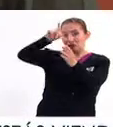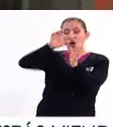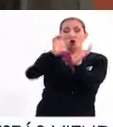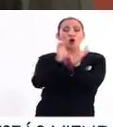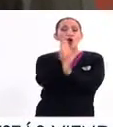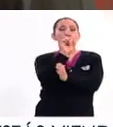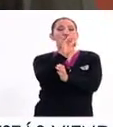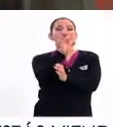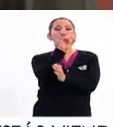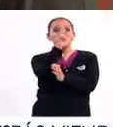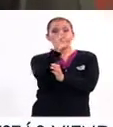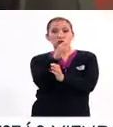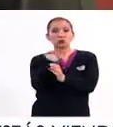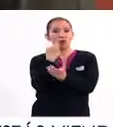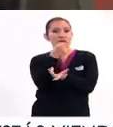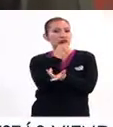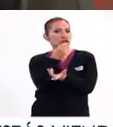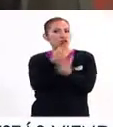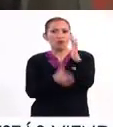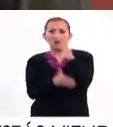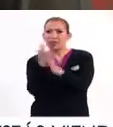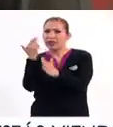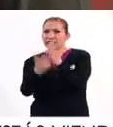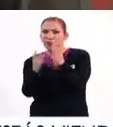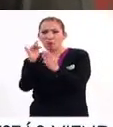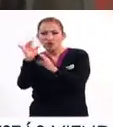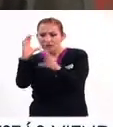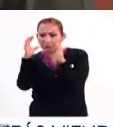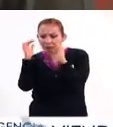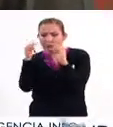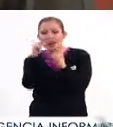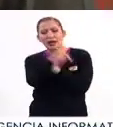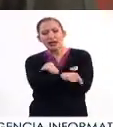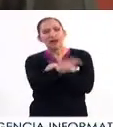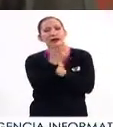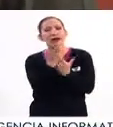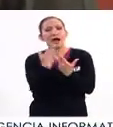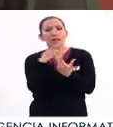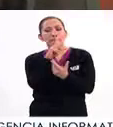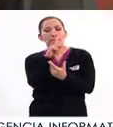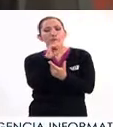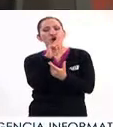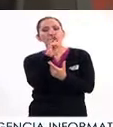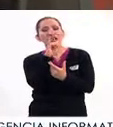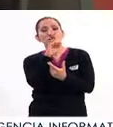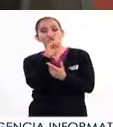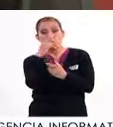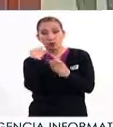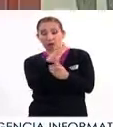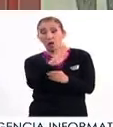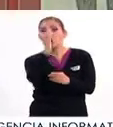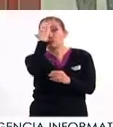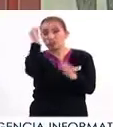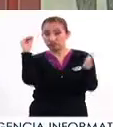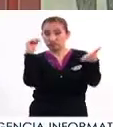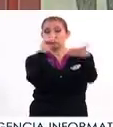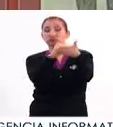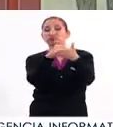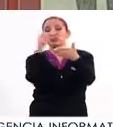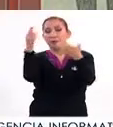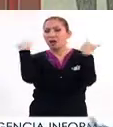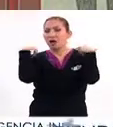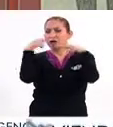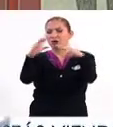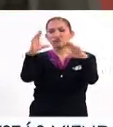hace un reconocimiento a los maestros que él considera, y pone a Leopoldo Méndez, al doctor Atl y a Posada. Entonces sí